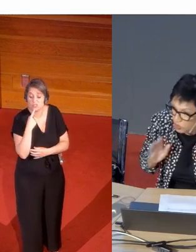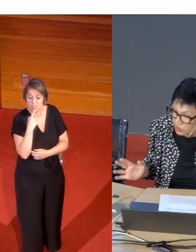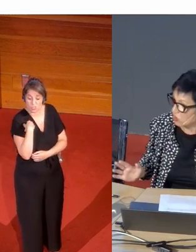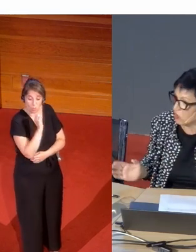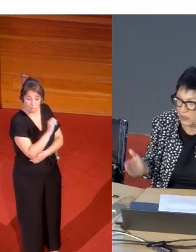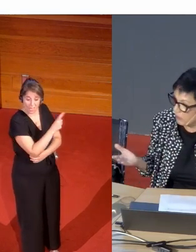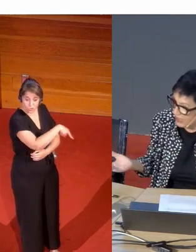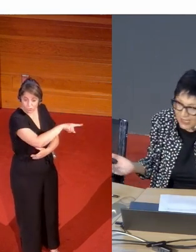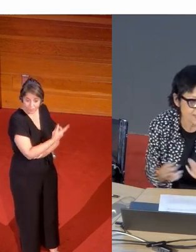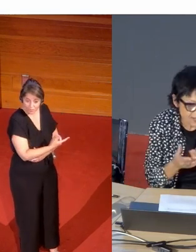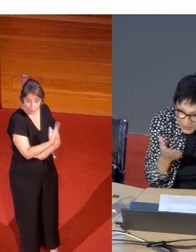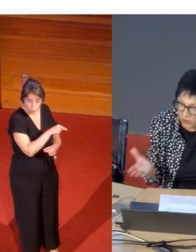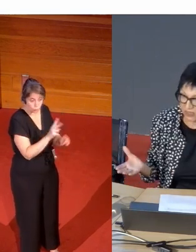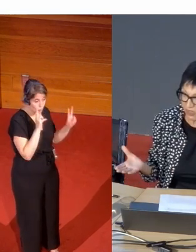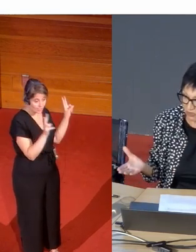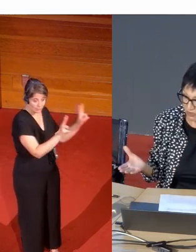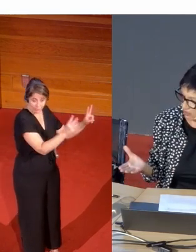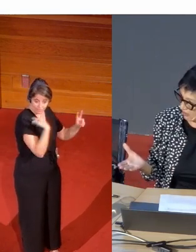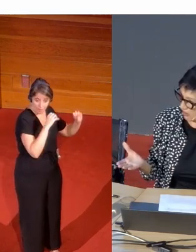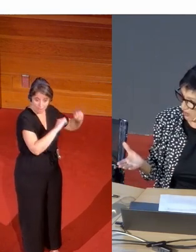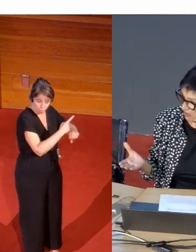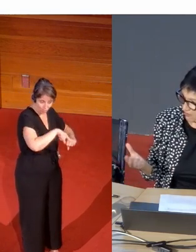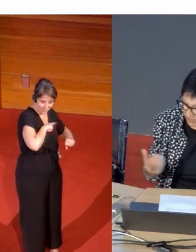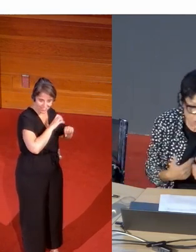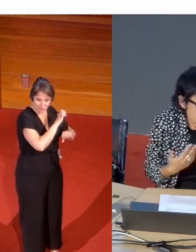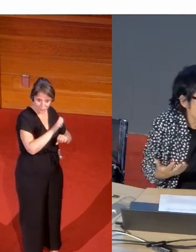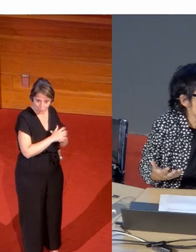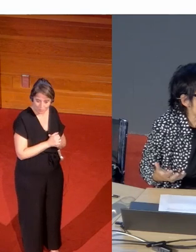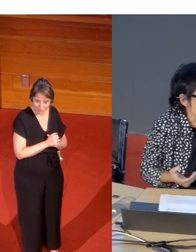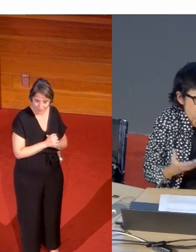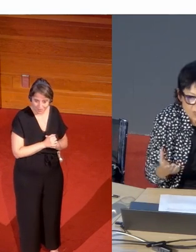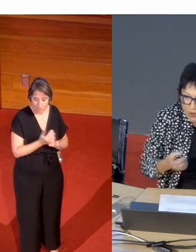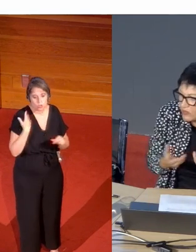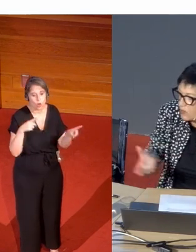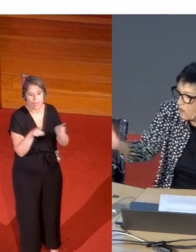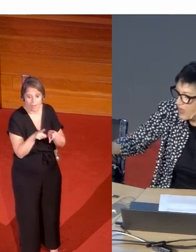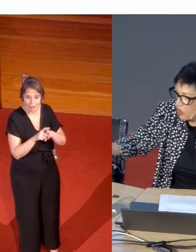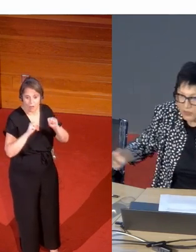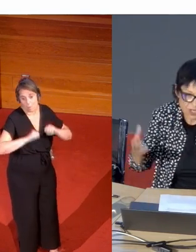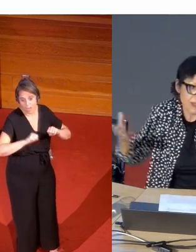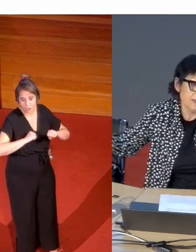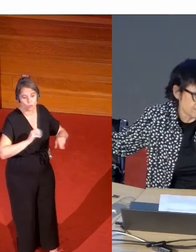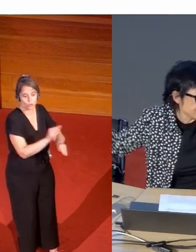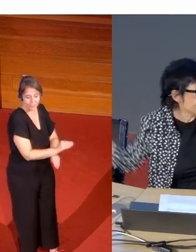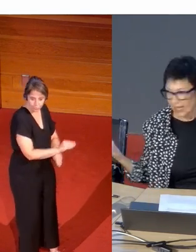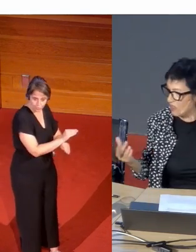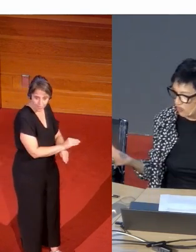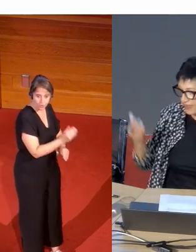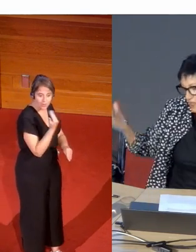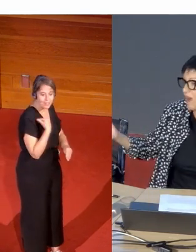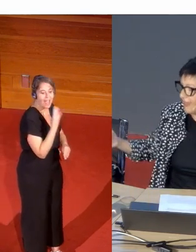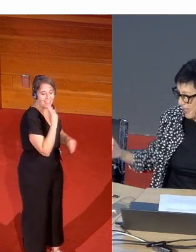paso de vosotros que os espabilo yo era el hermano mayor y te cuidaba cuando eras un menor pero chaval tienes